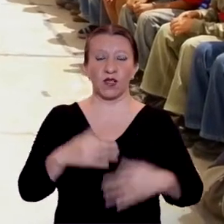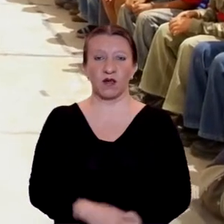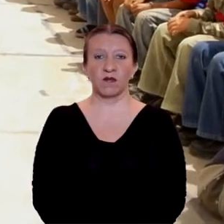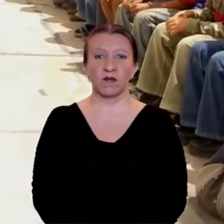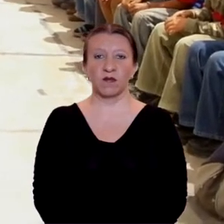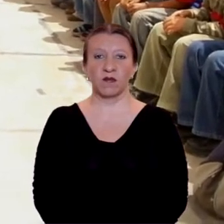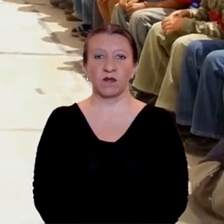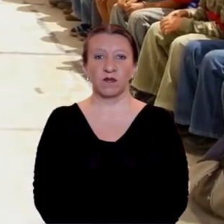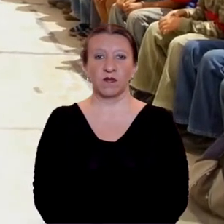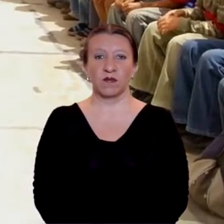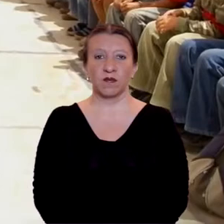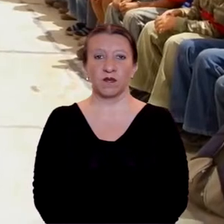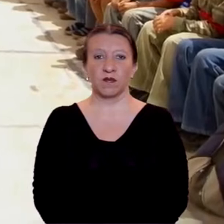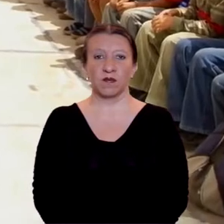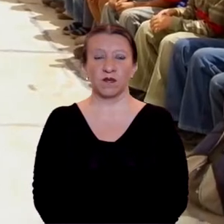arte.